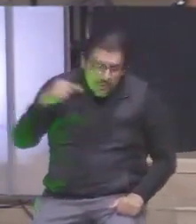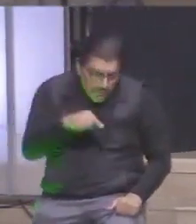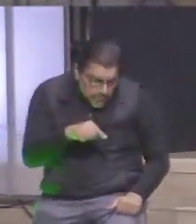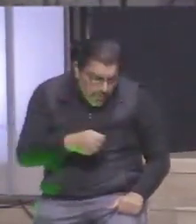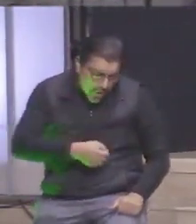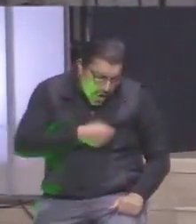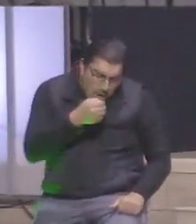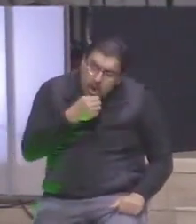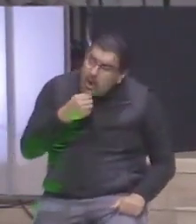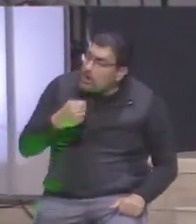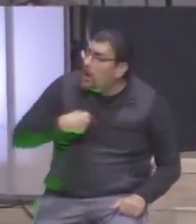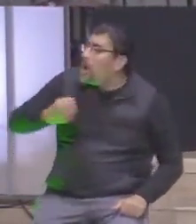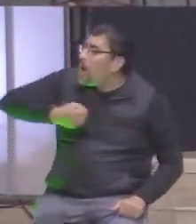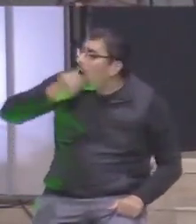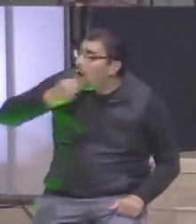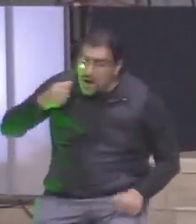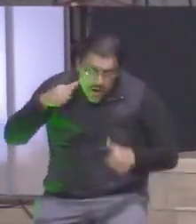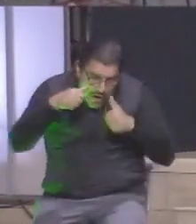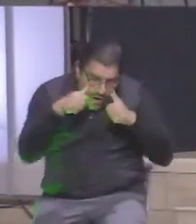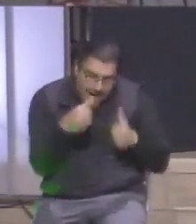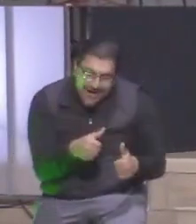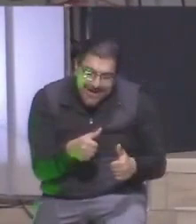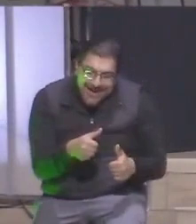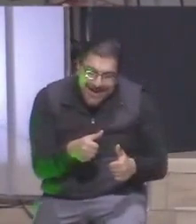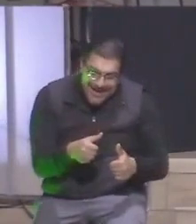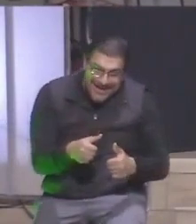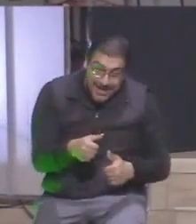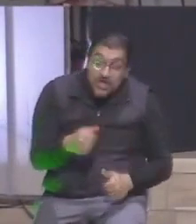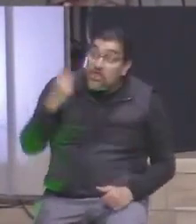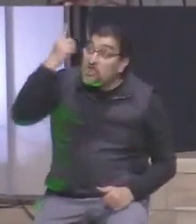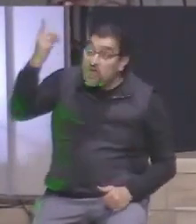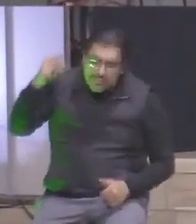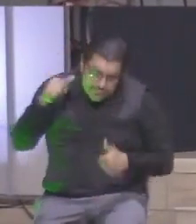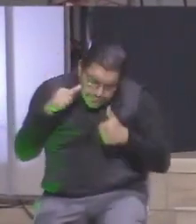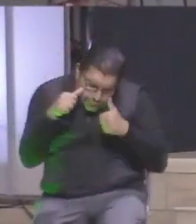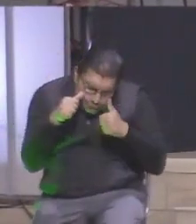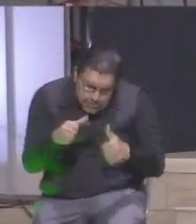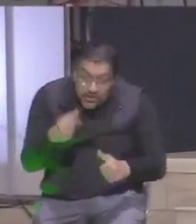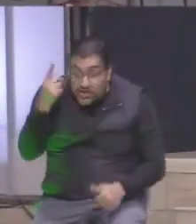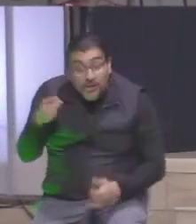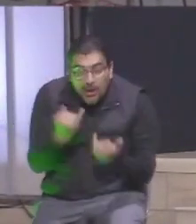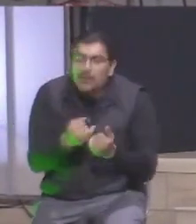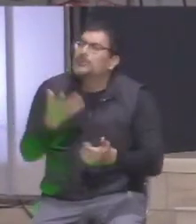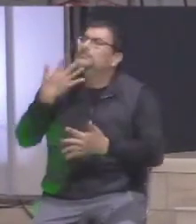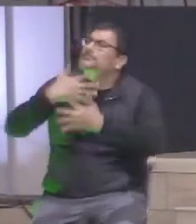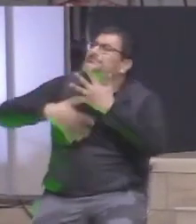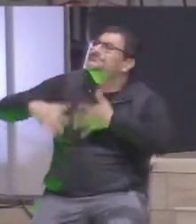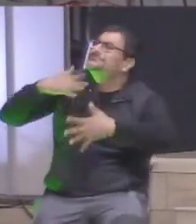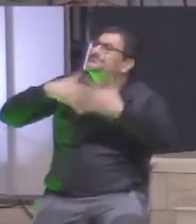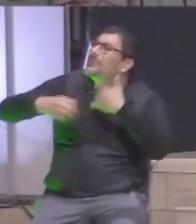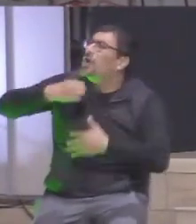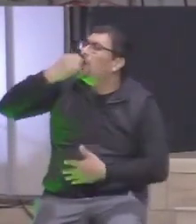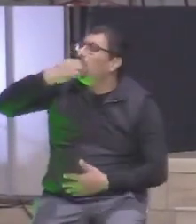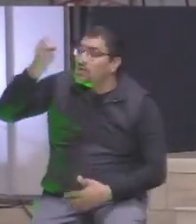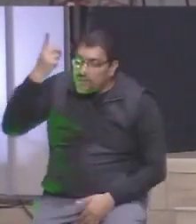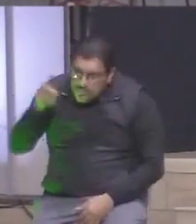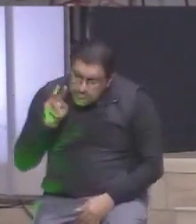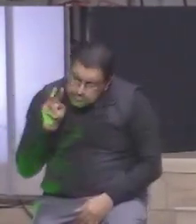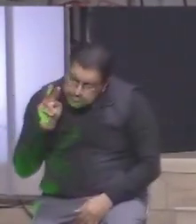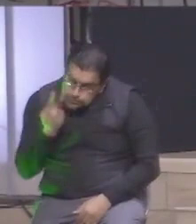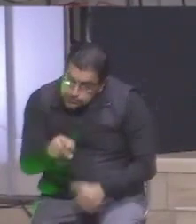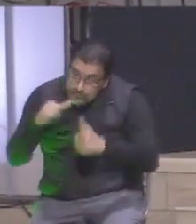mi clamor dos cosas importantes se inclinó mi o sea Dios se inclina y te hace así me hablabas